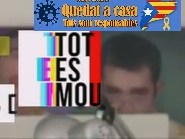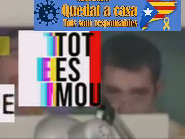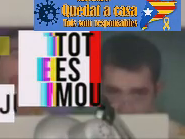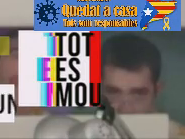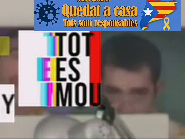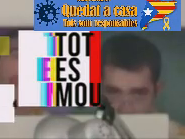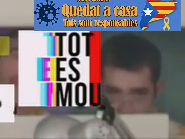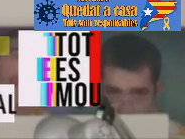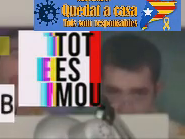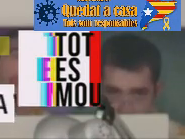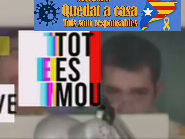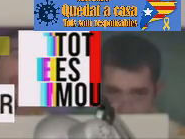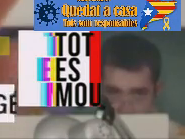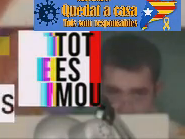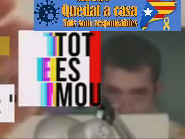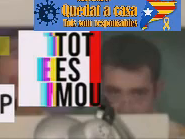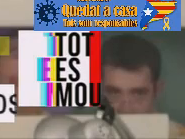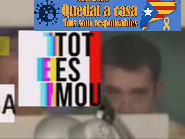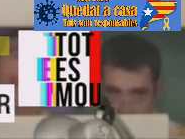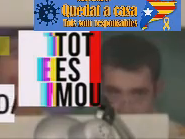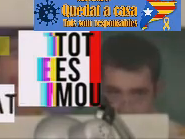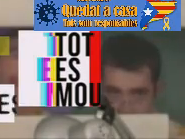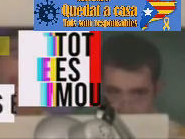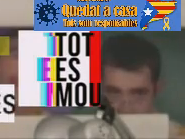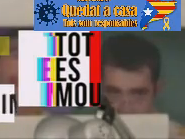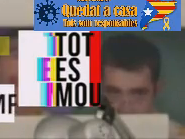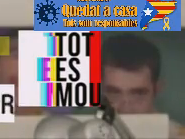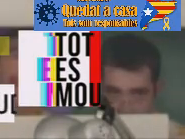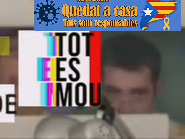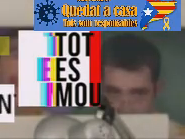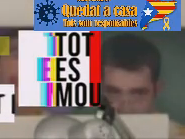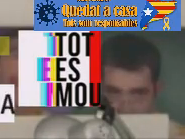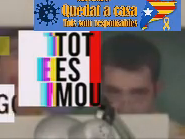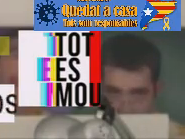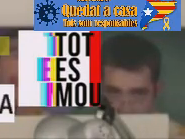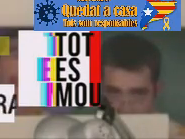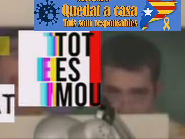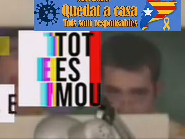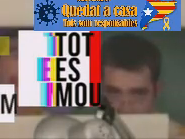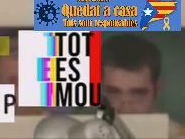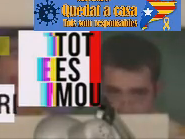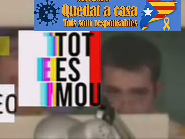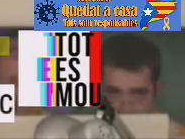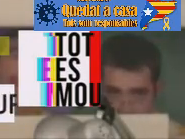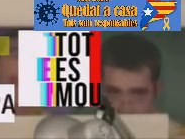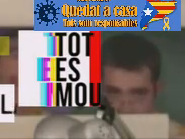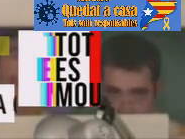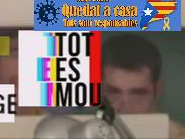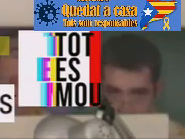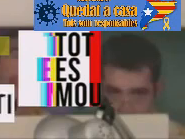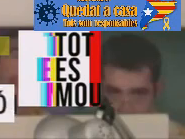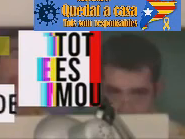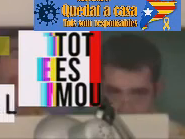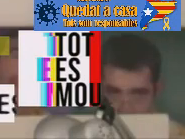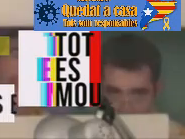por más que ha encontrado una táctica muy jodida, que yo es la primera vez. Creo que solamente lo he visto en el herpes. El herpes también es un virus que se